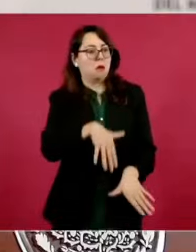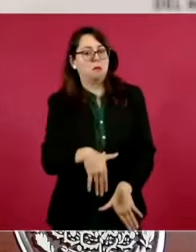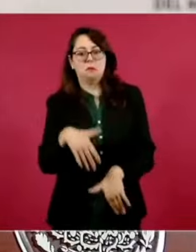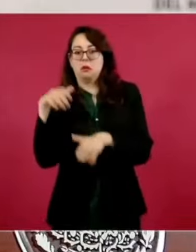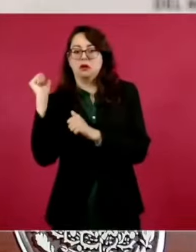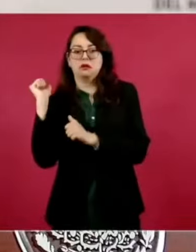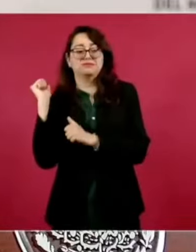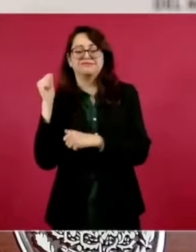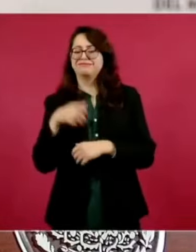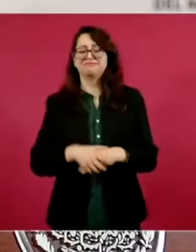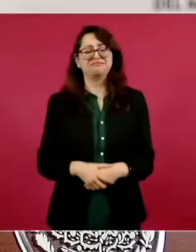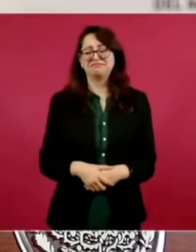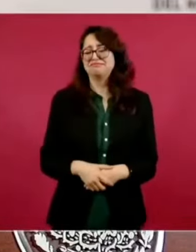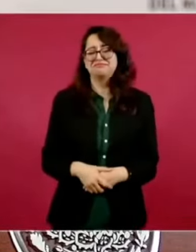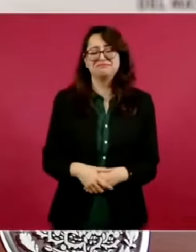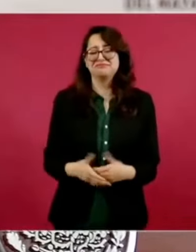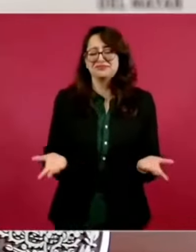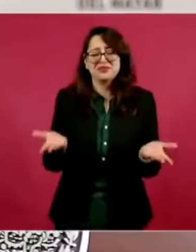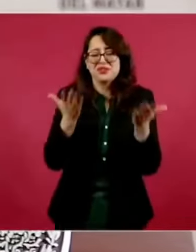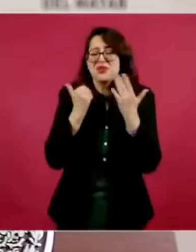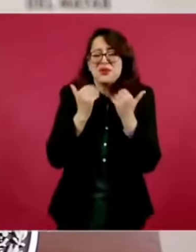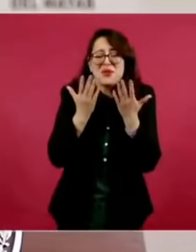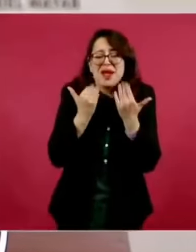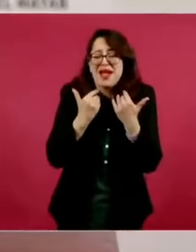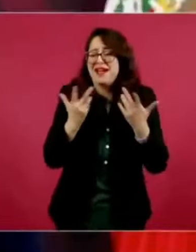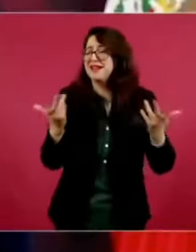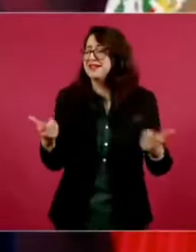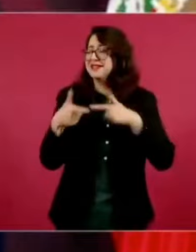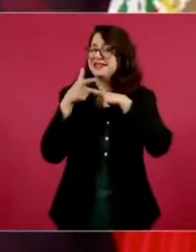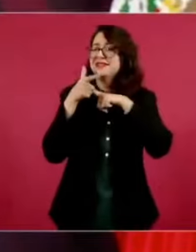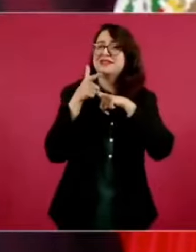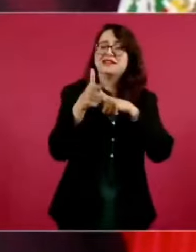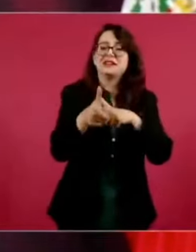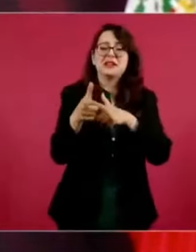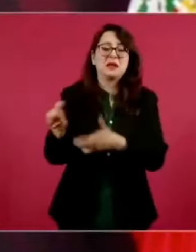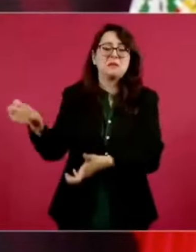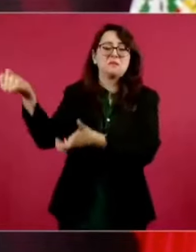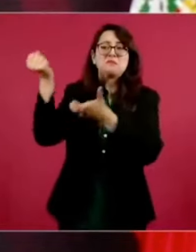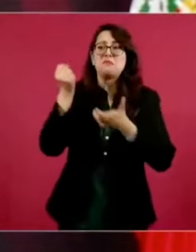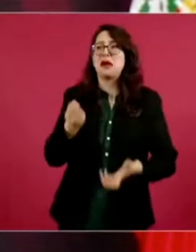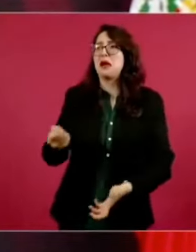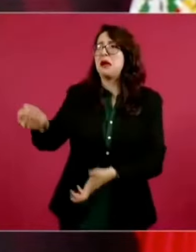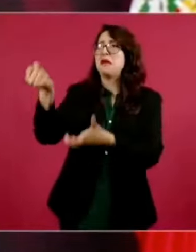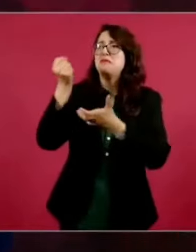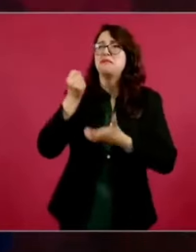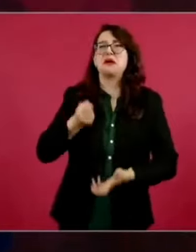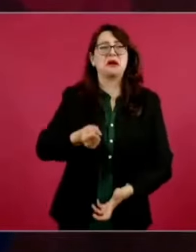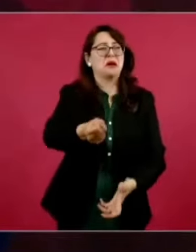absolutamente. Además, ¿de qué es falso? La economía es muy fuerte.